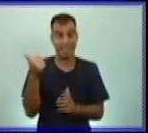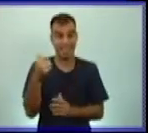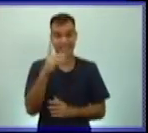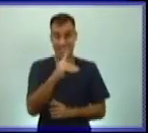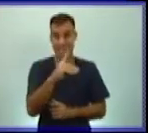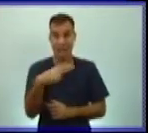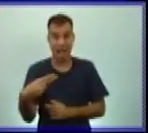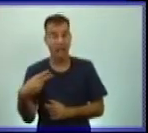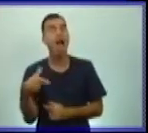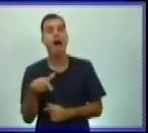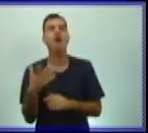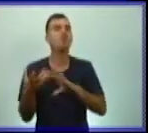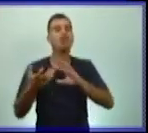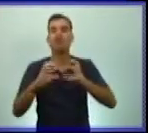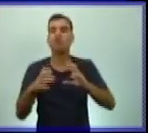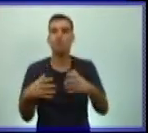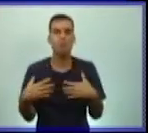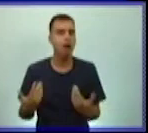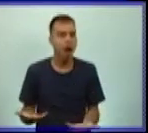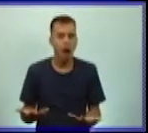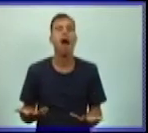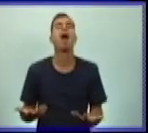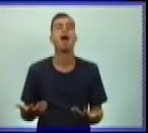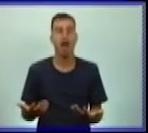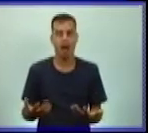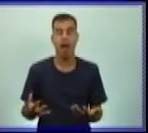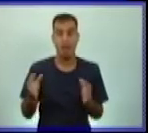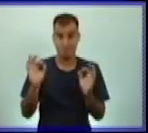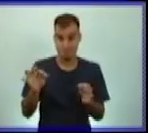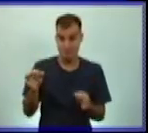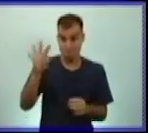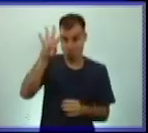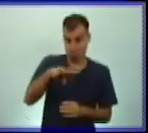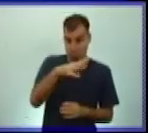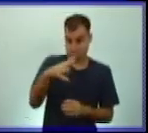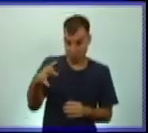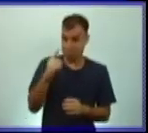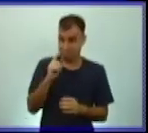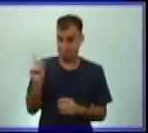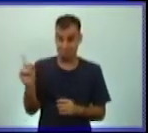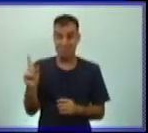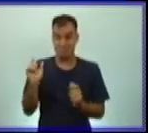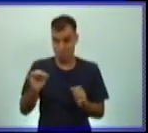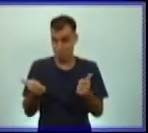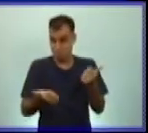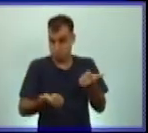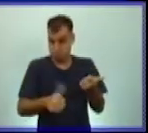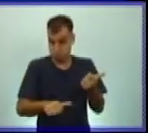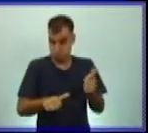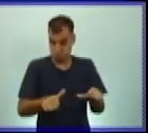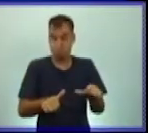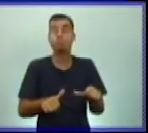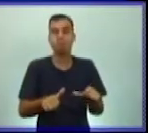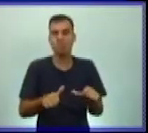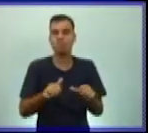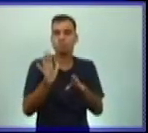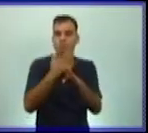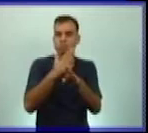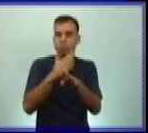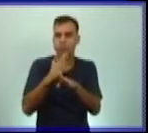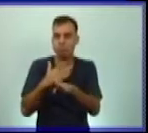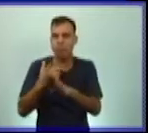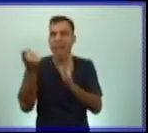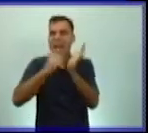forma de representar en ese esquema con palabra que nos representa una reacción química, la variación de energía que